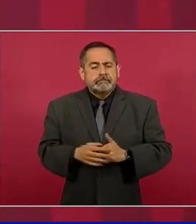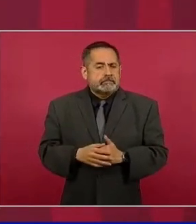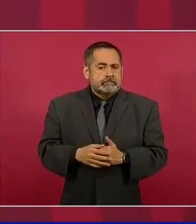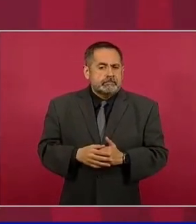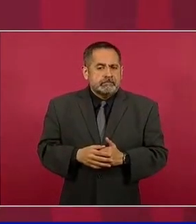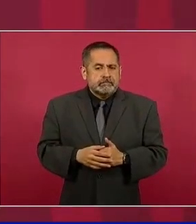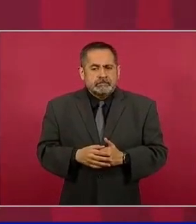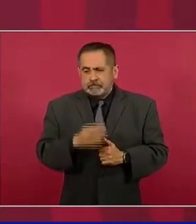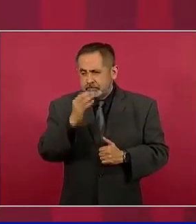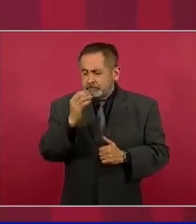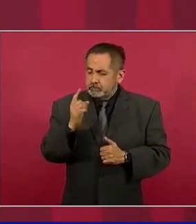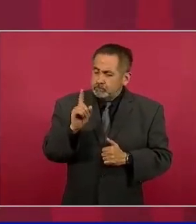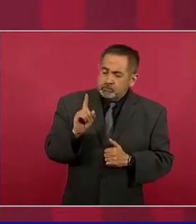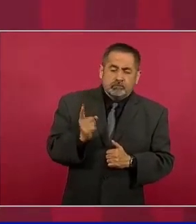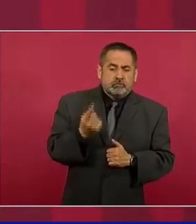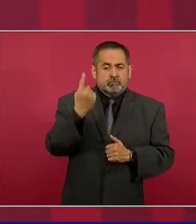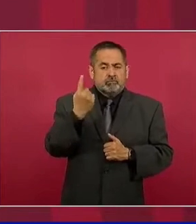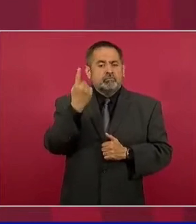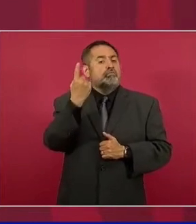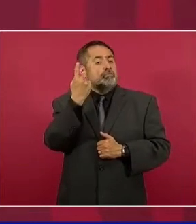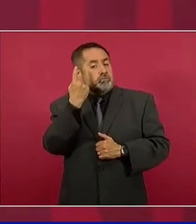un presidente electo